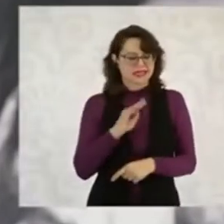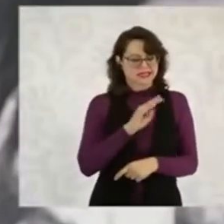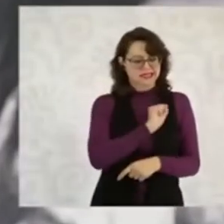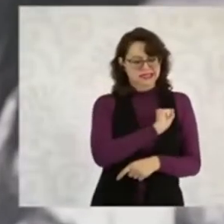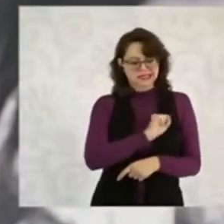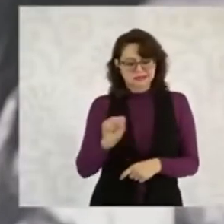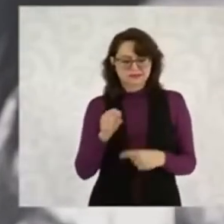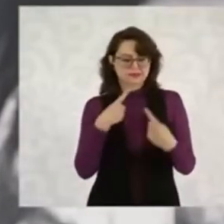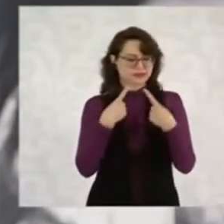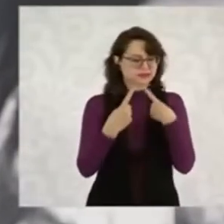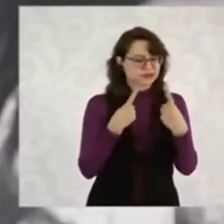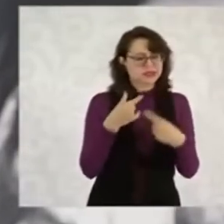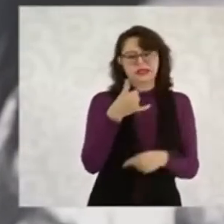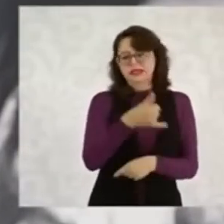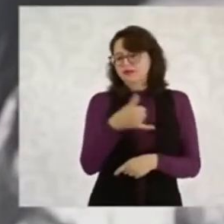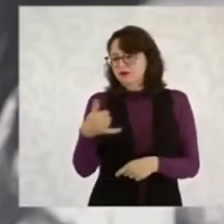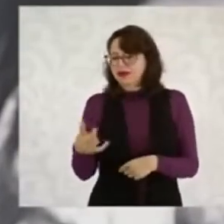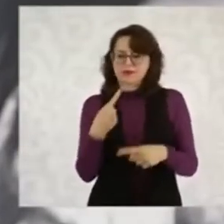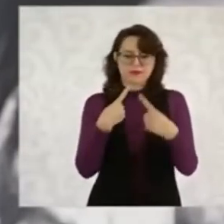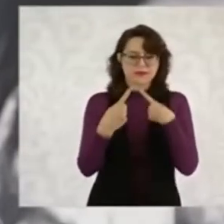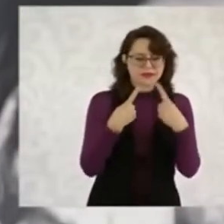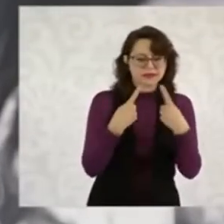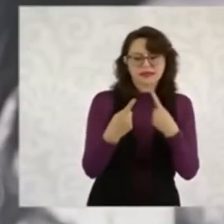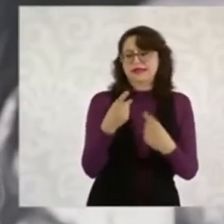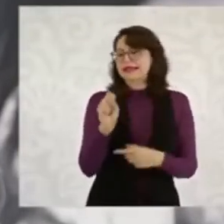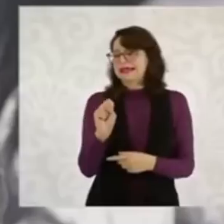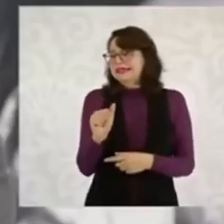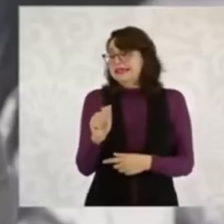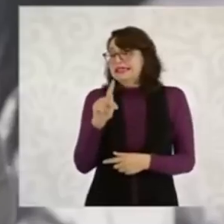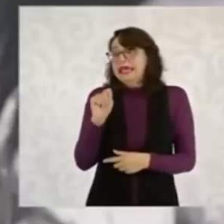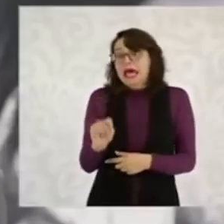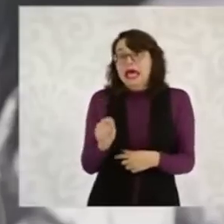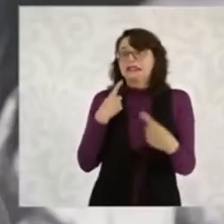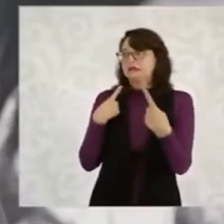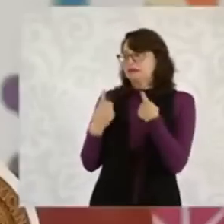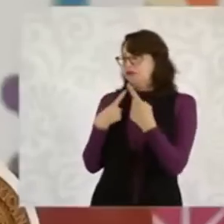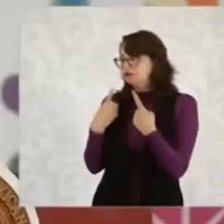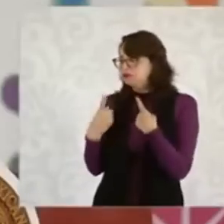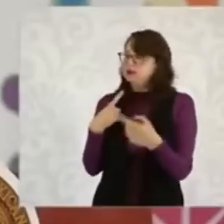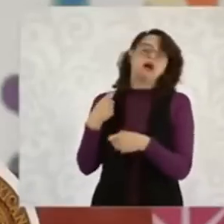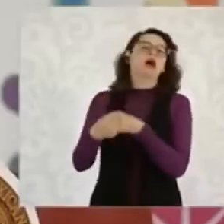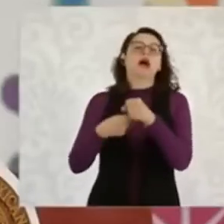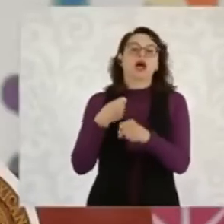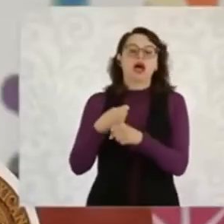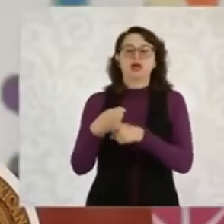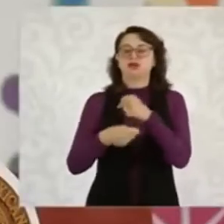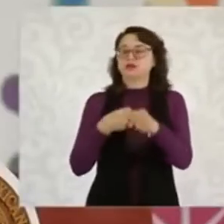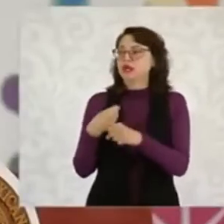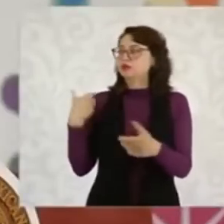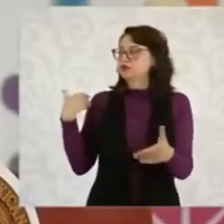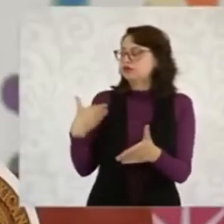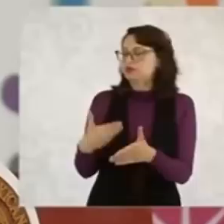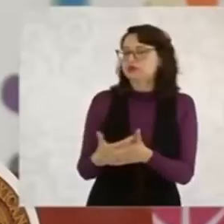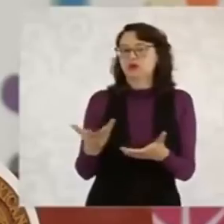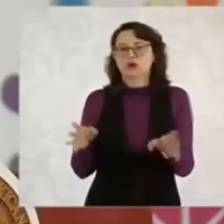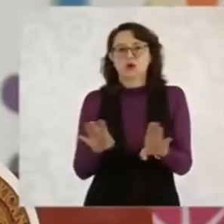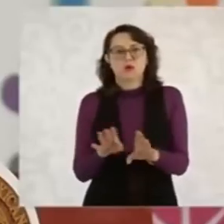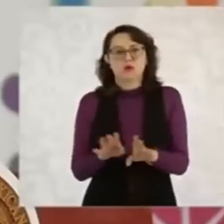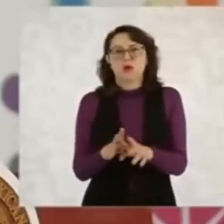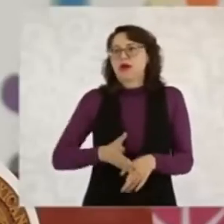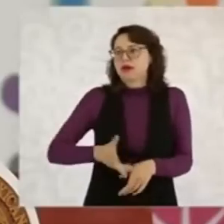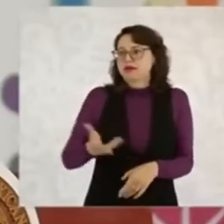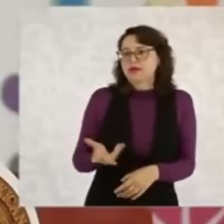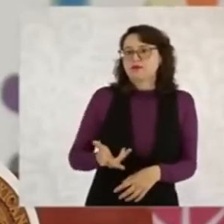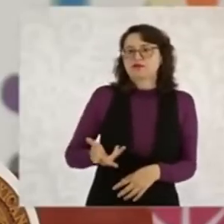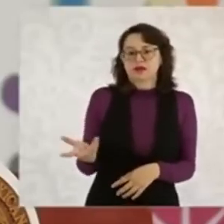Social, con el Infonavit, con el Servicio de Administración Tributaria. Y esto justamente ha permitido que a lo largo de este